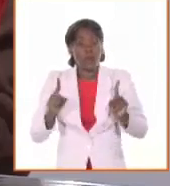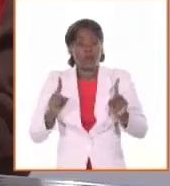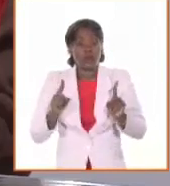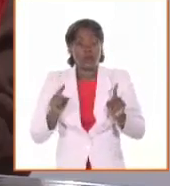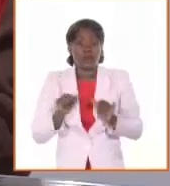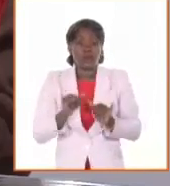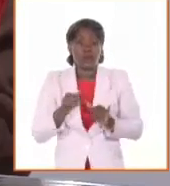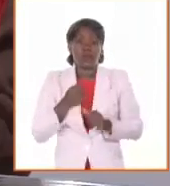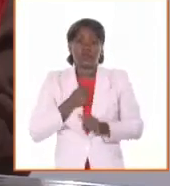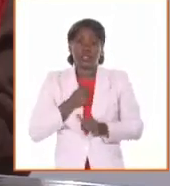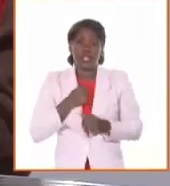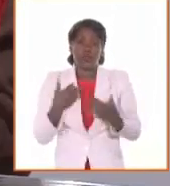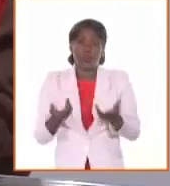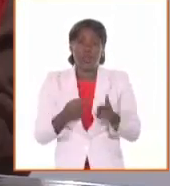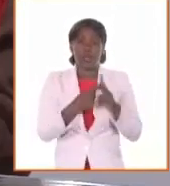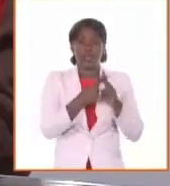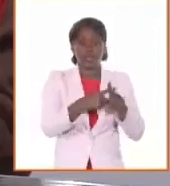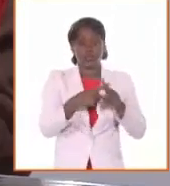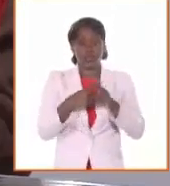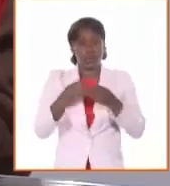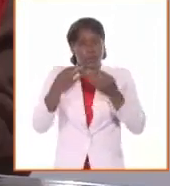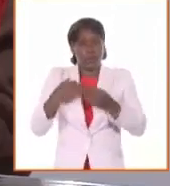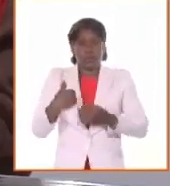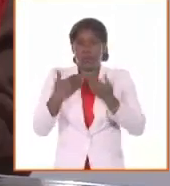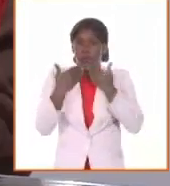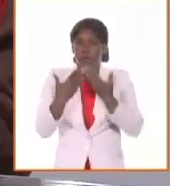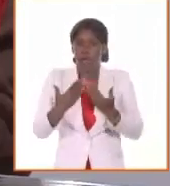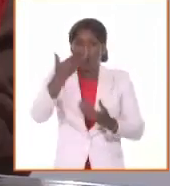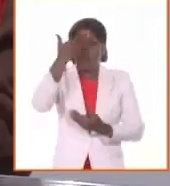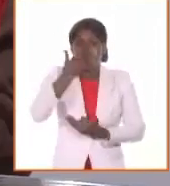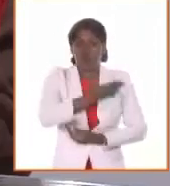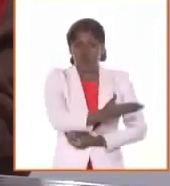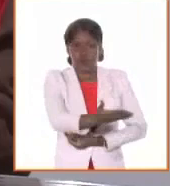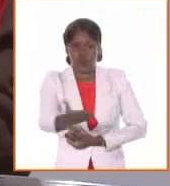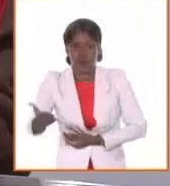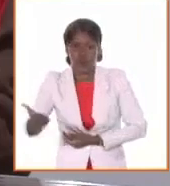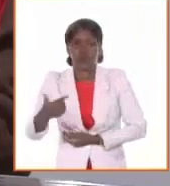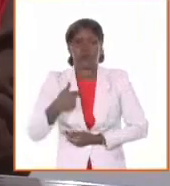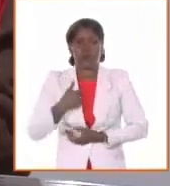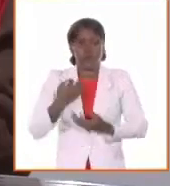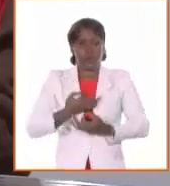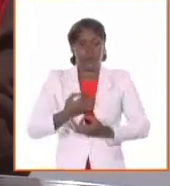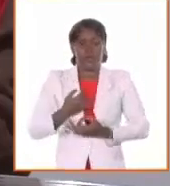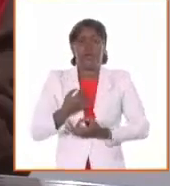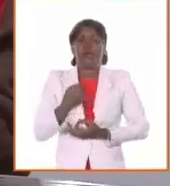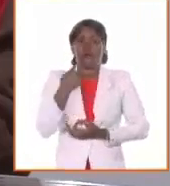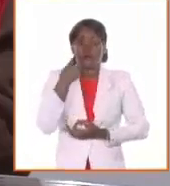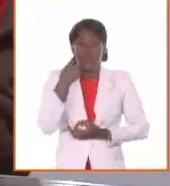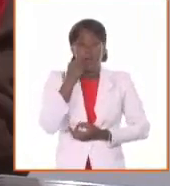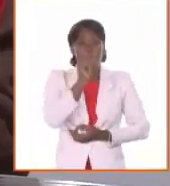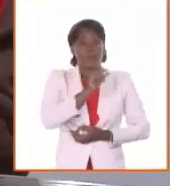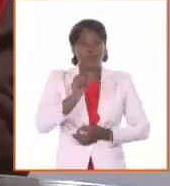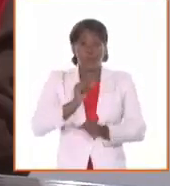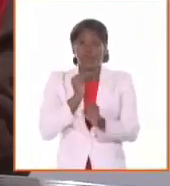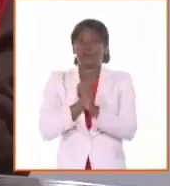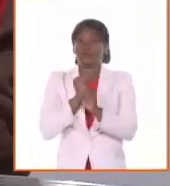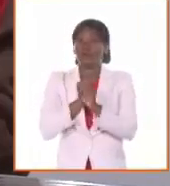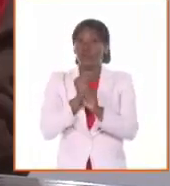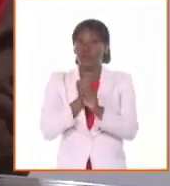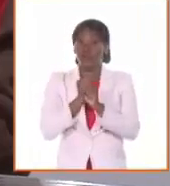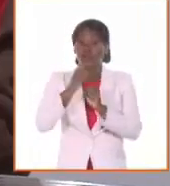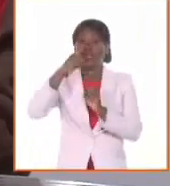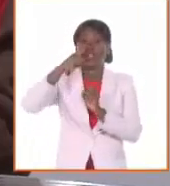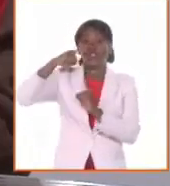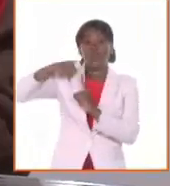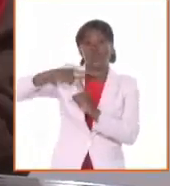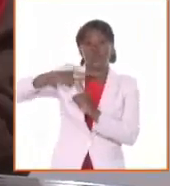yo digo y reitero aquí que tenemos un trabajador es muy bueno muy comprometidos